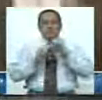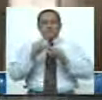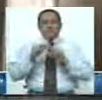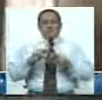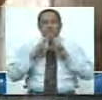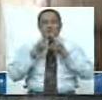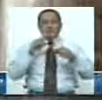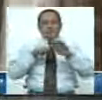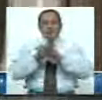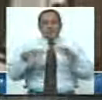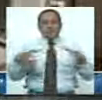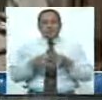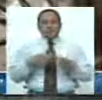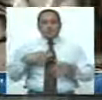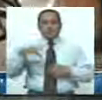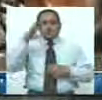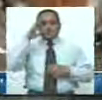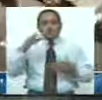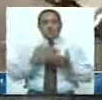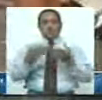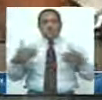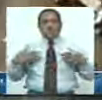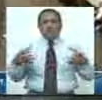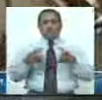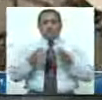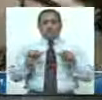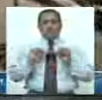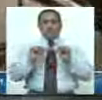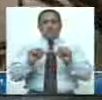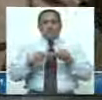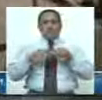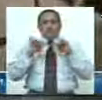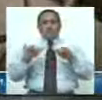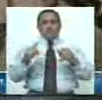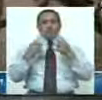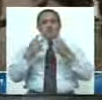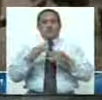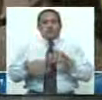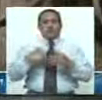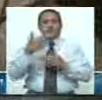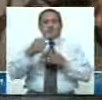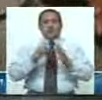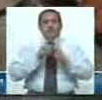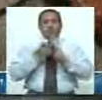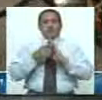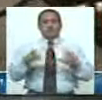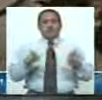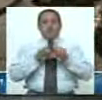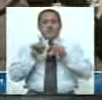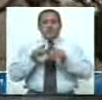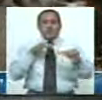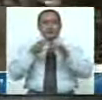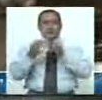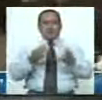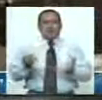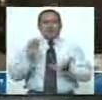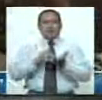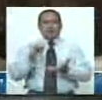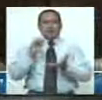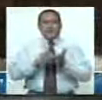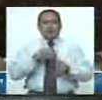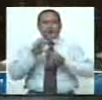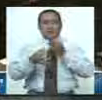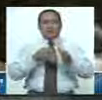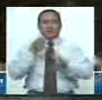respondiendo aquí en la sede policial de Monserrat, donde nosotros vamos a permanecer para en breves minutos pues llevarles mayor información de lo